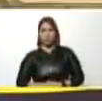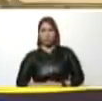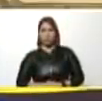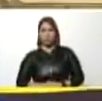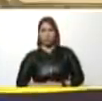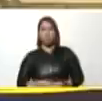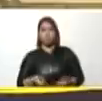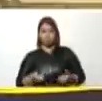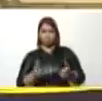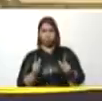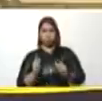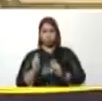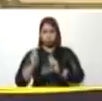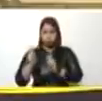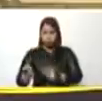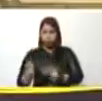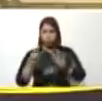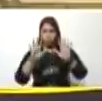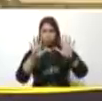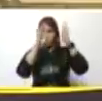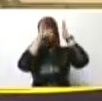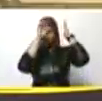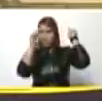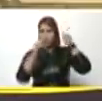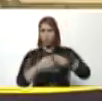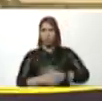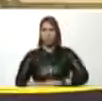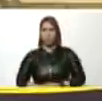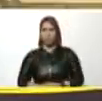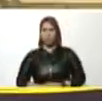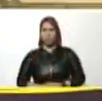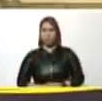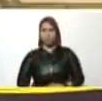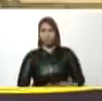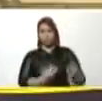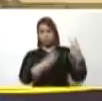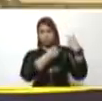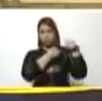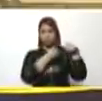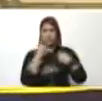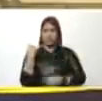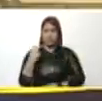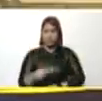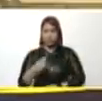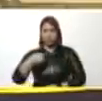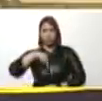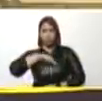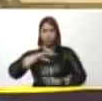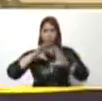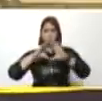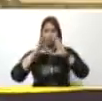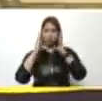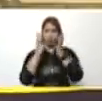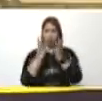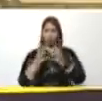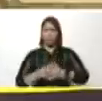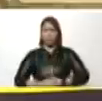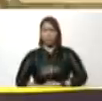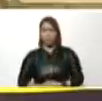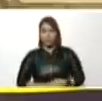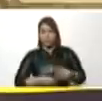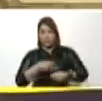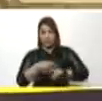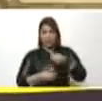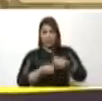Se designaron 10 embajadores en las representaciones que tenemos en el mundo. Se